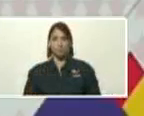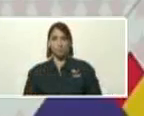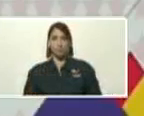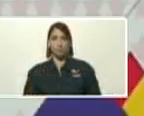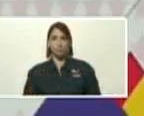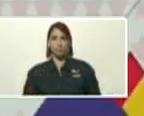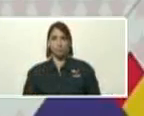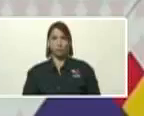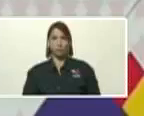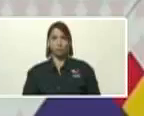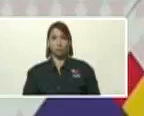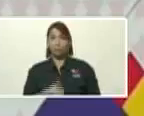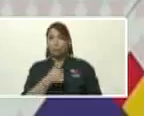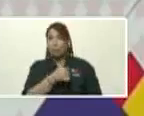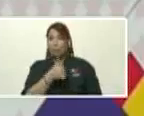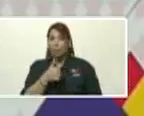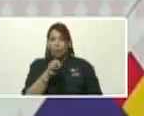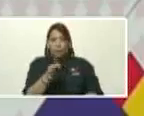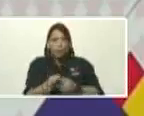Cada centavito que entre.